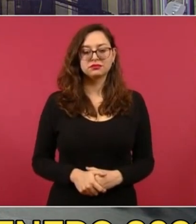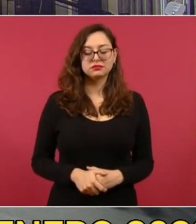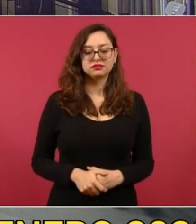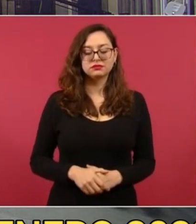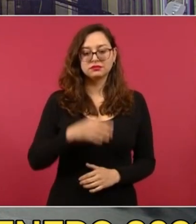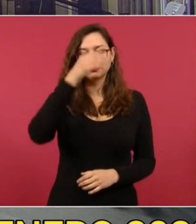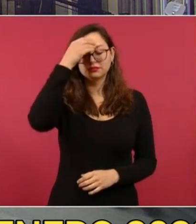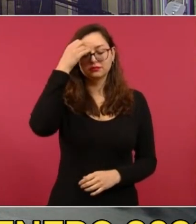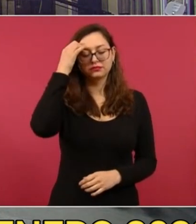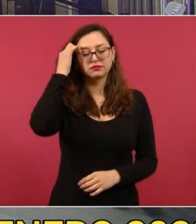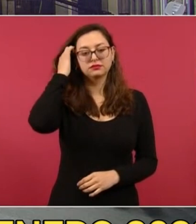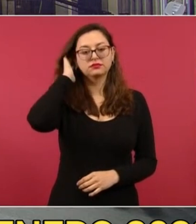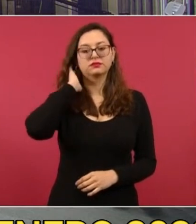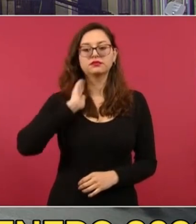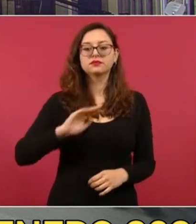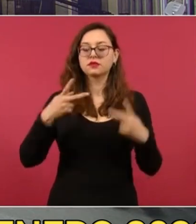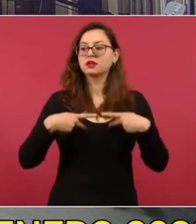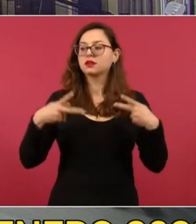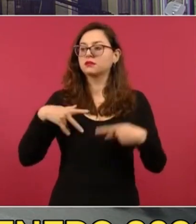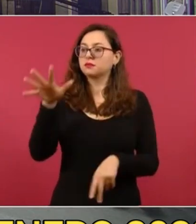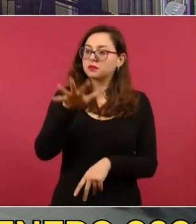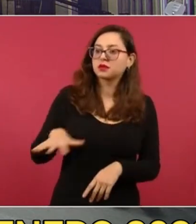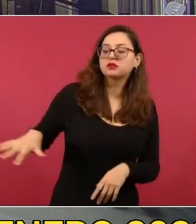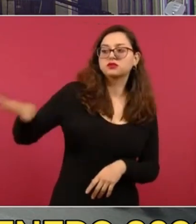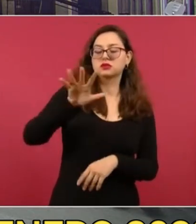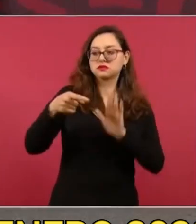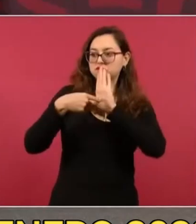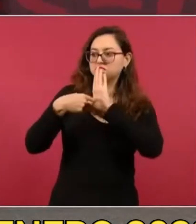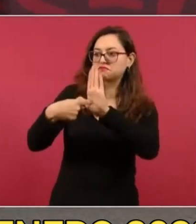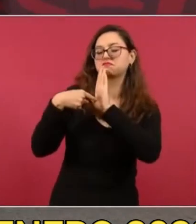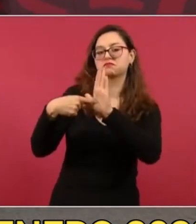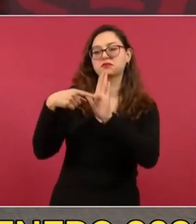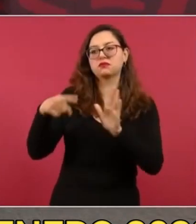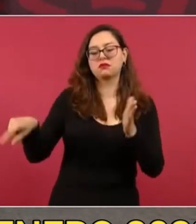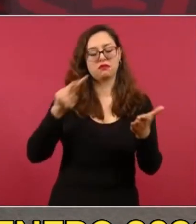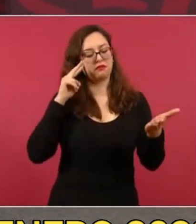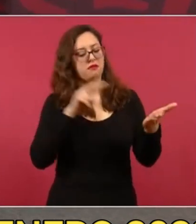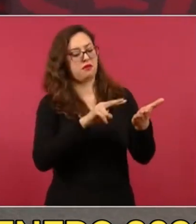a que la gente tenga más elementos